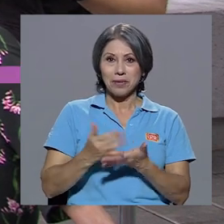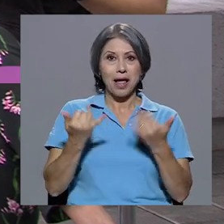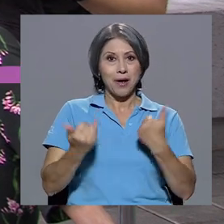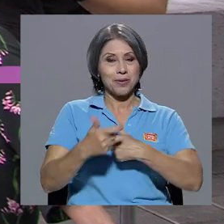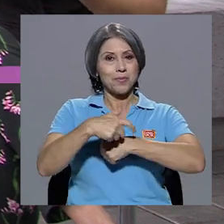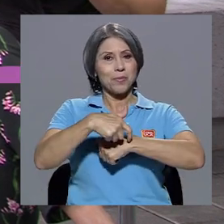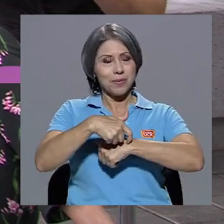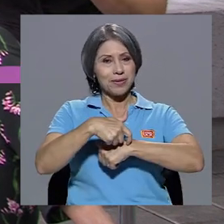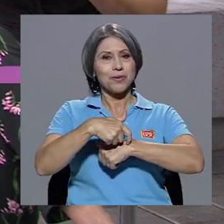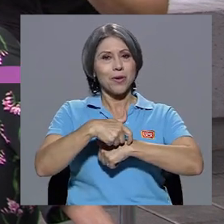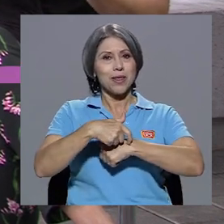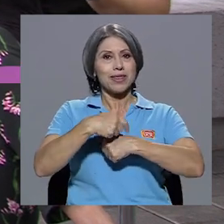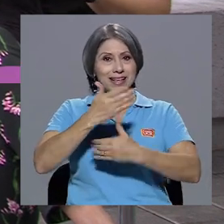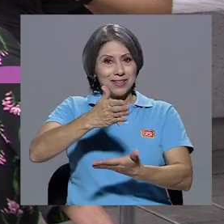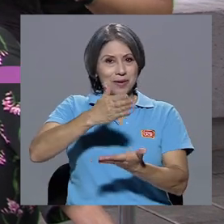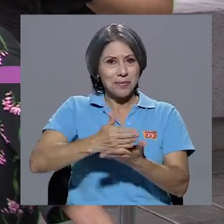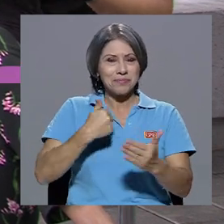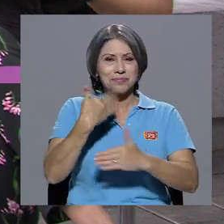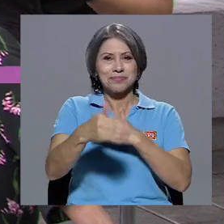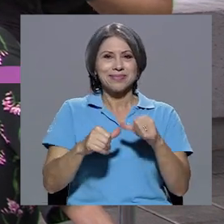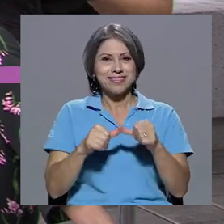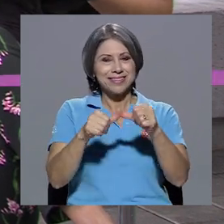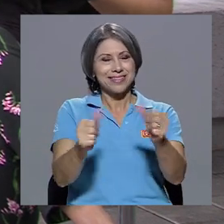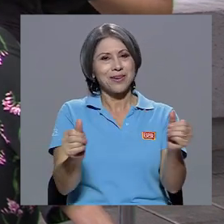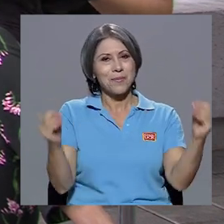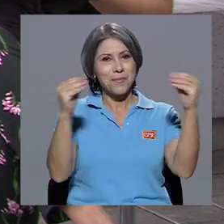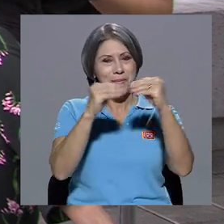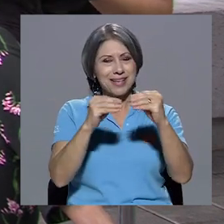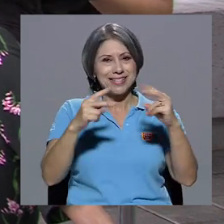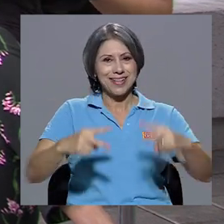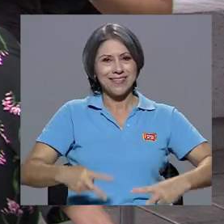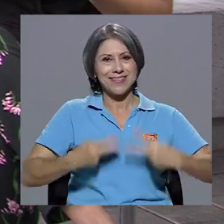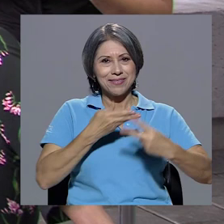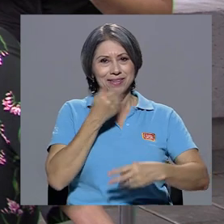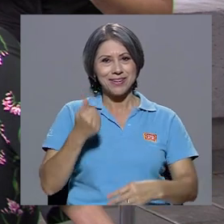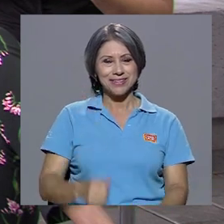de hacer una pausa y ya regresamos con más de Vivir Mejor.